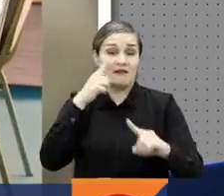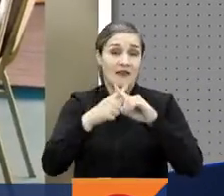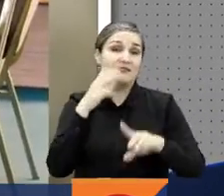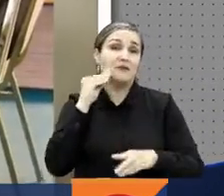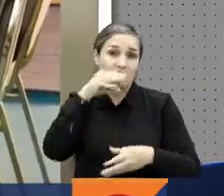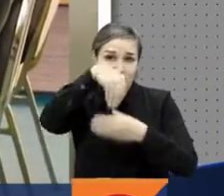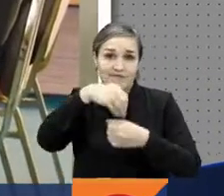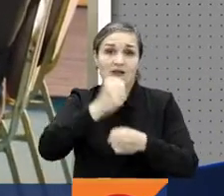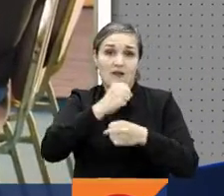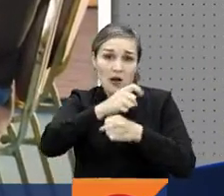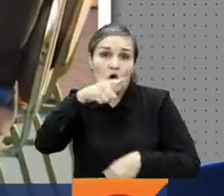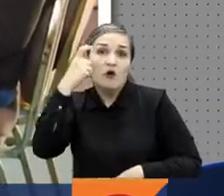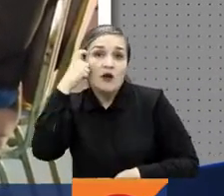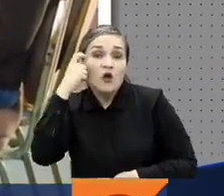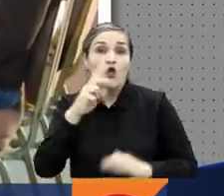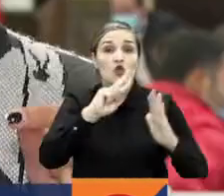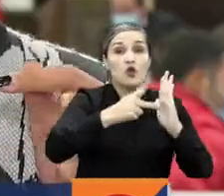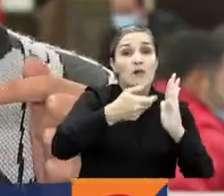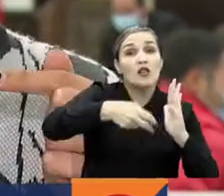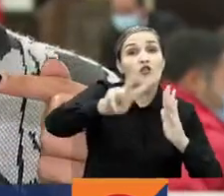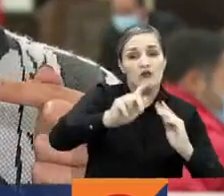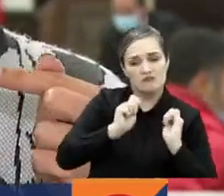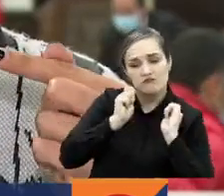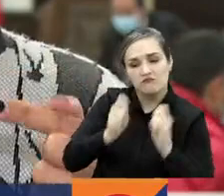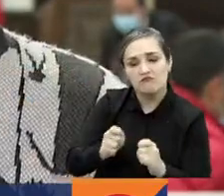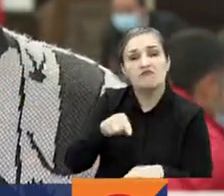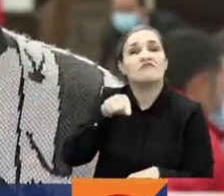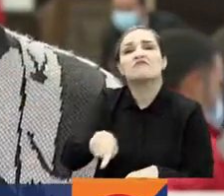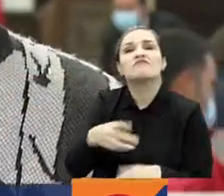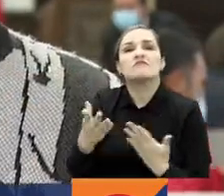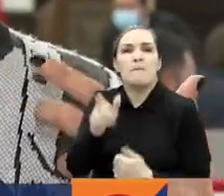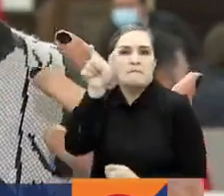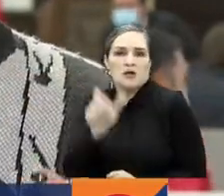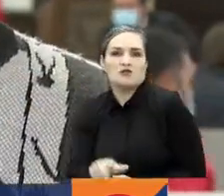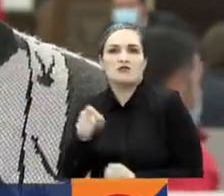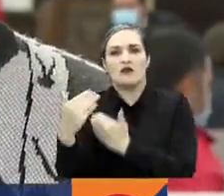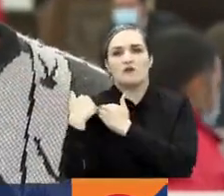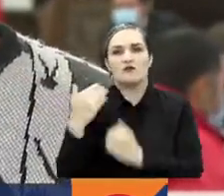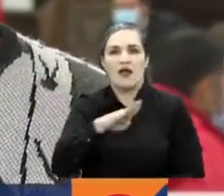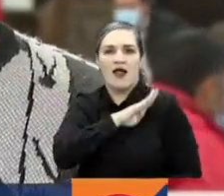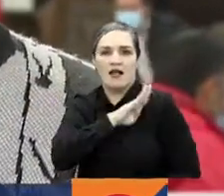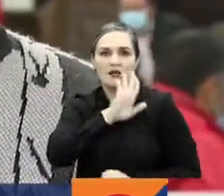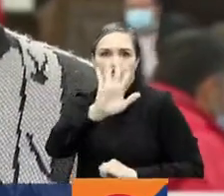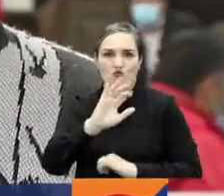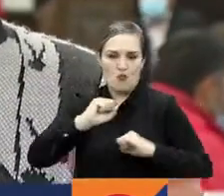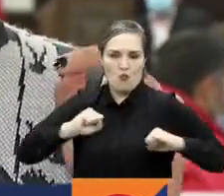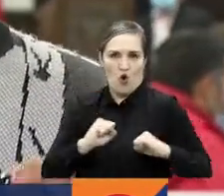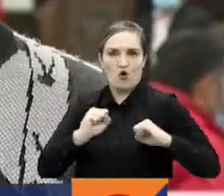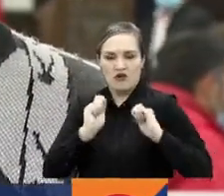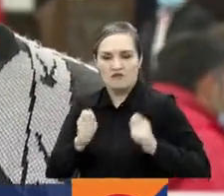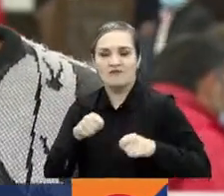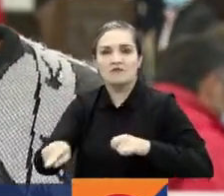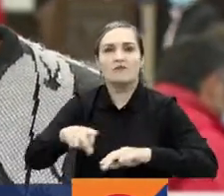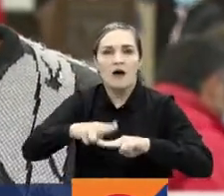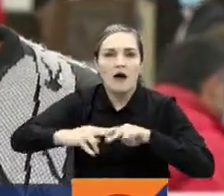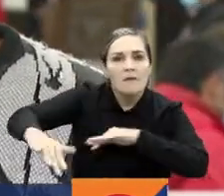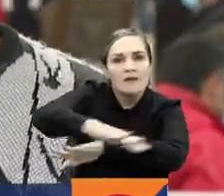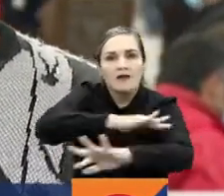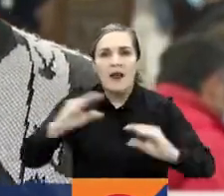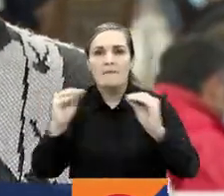julio de 2012 fue secretaria de ambiente de bogotá donde desarrolló el plan de cambio climático que incluyó la introducción de buses híbridos